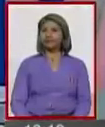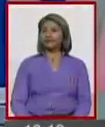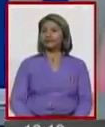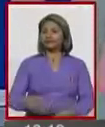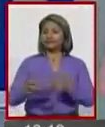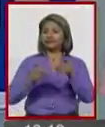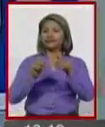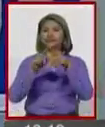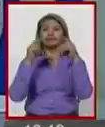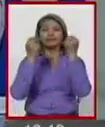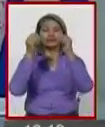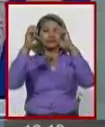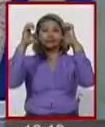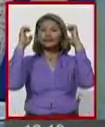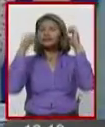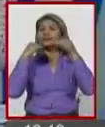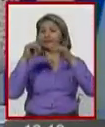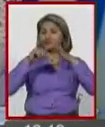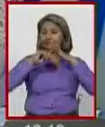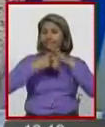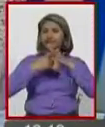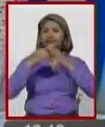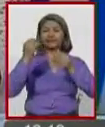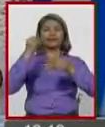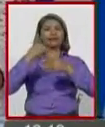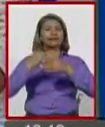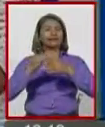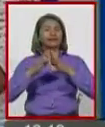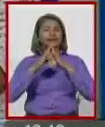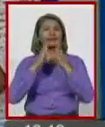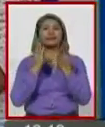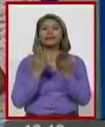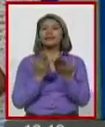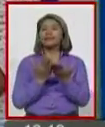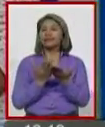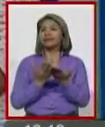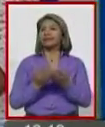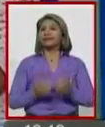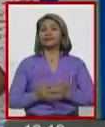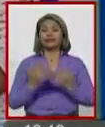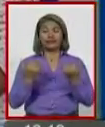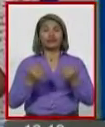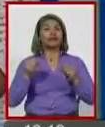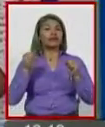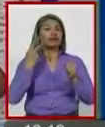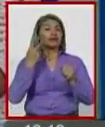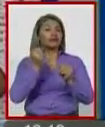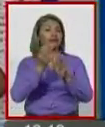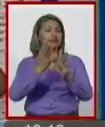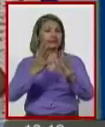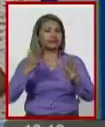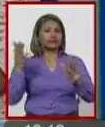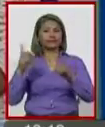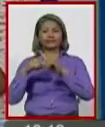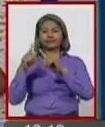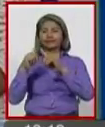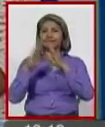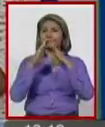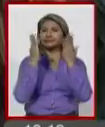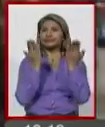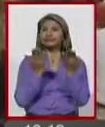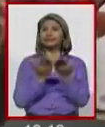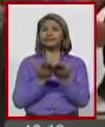El director departamental de educación dio inicio a las inscripciones escolares. Hoy se pudo notar largas filas en varios